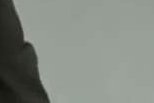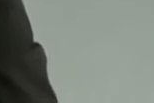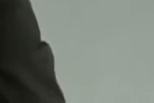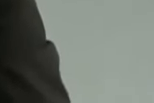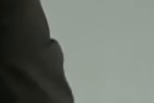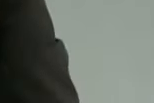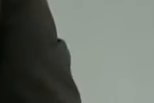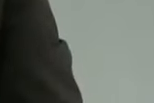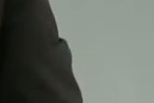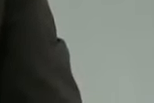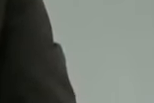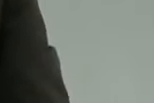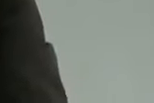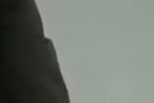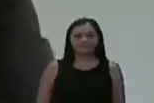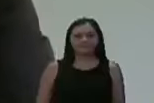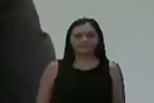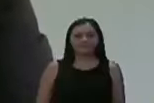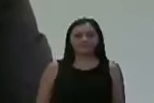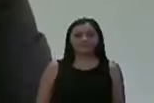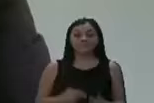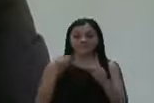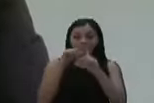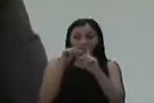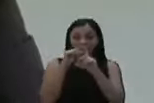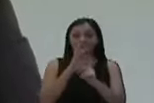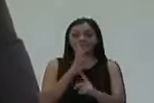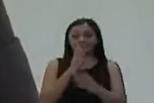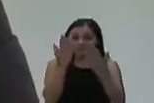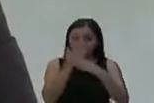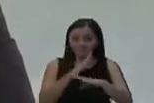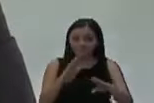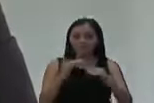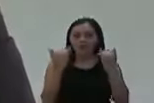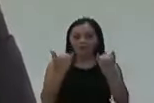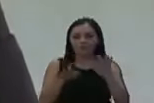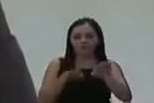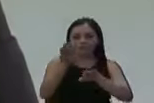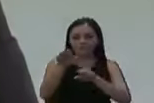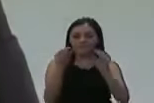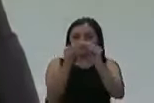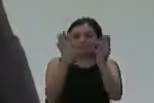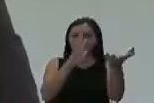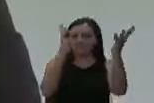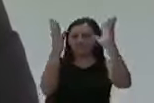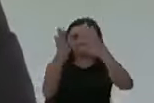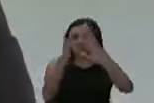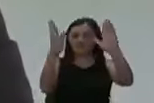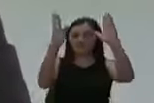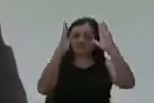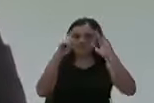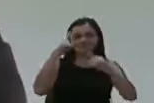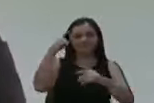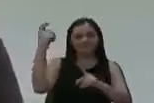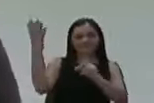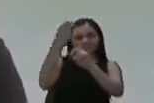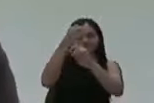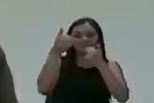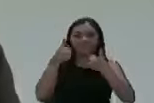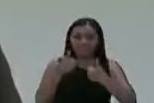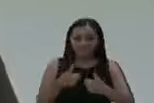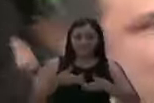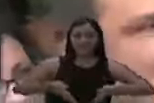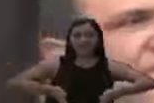compañeros otro paso a la revolución para el país que todos merecemos que todos anhelamos